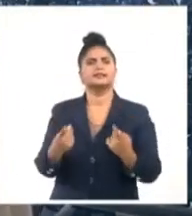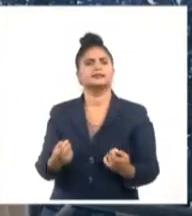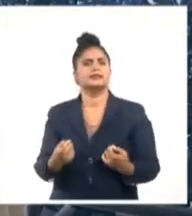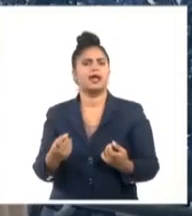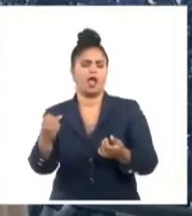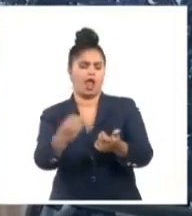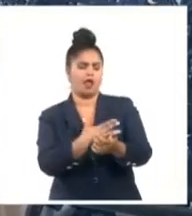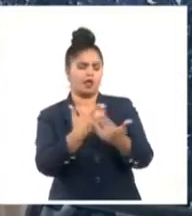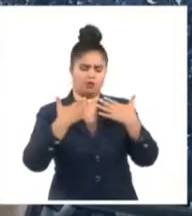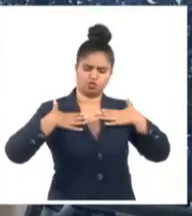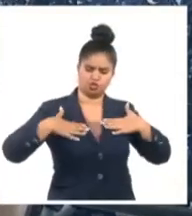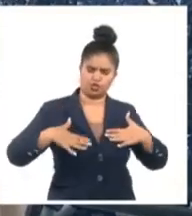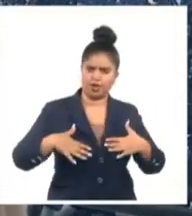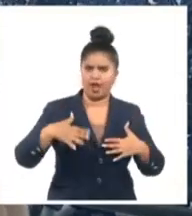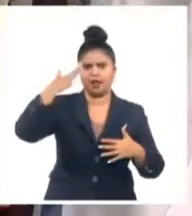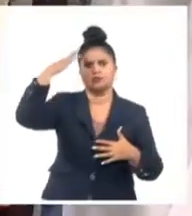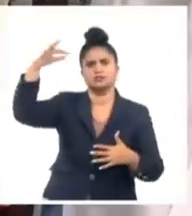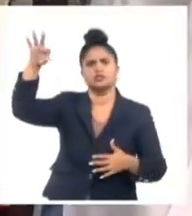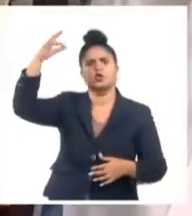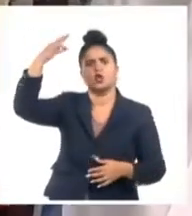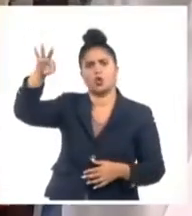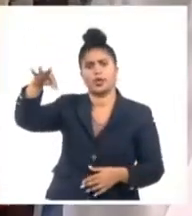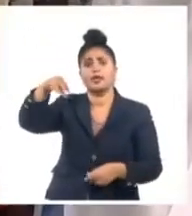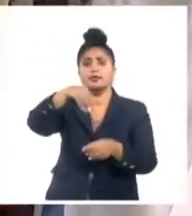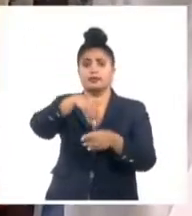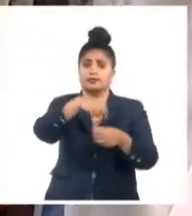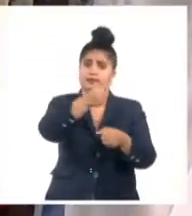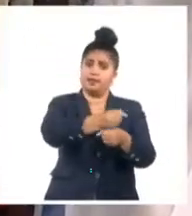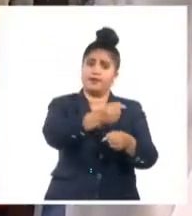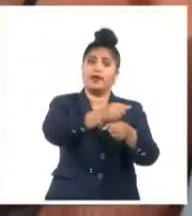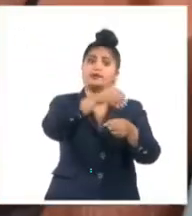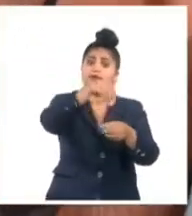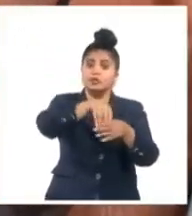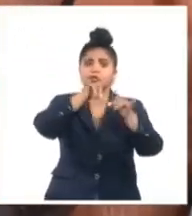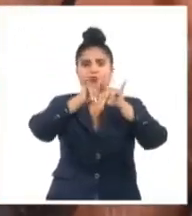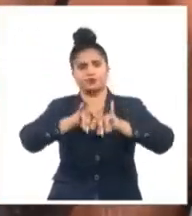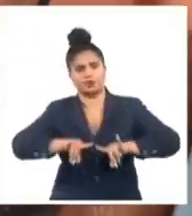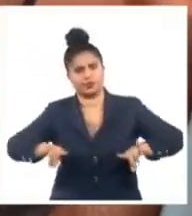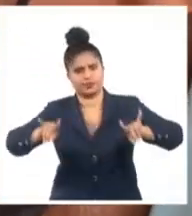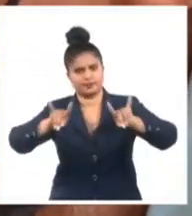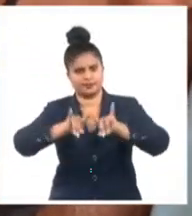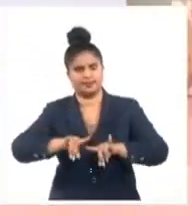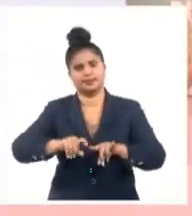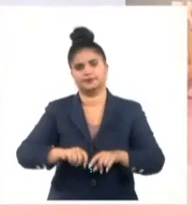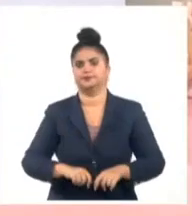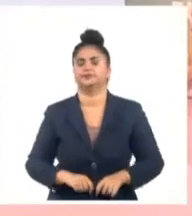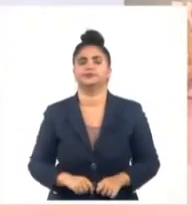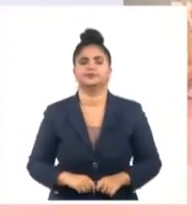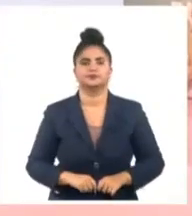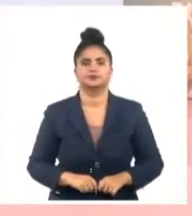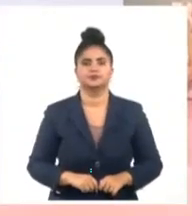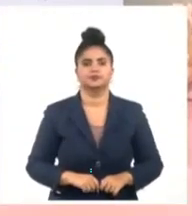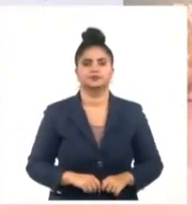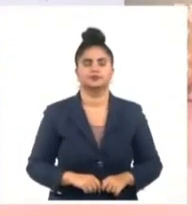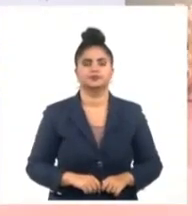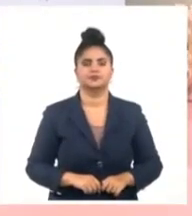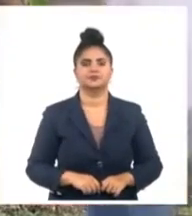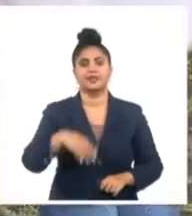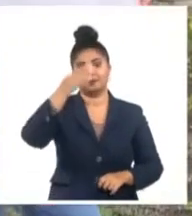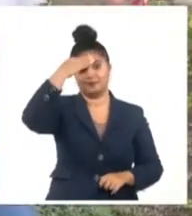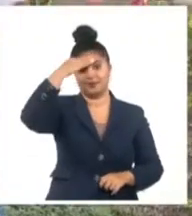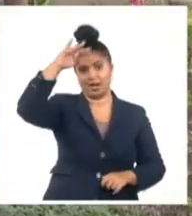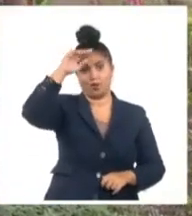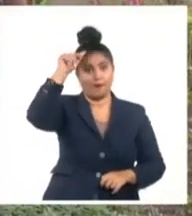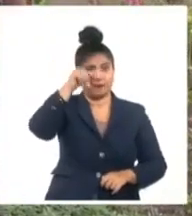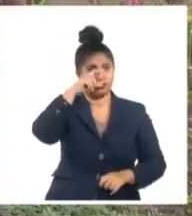encuentran trabajando en nuestra universidad. El envejecimiento demográfico es un reto mundial y para Cuba, con uno de los índices más altos